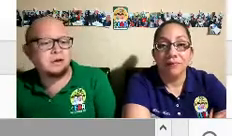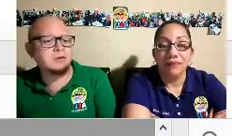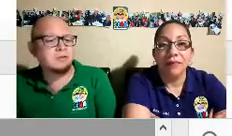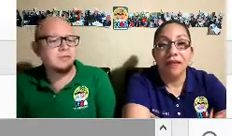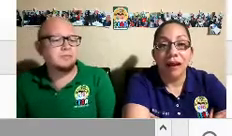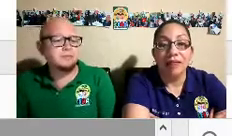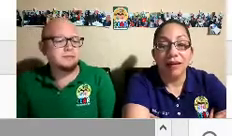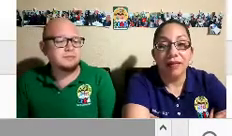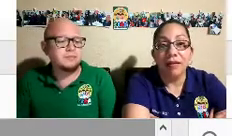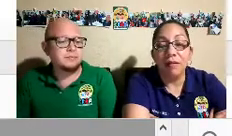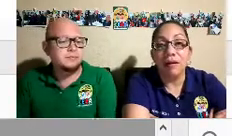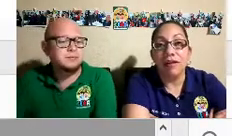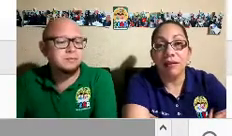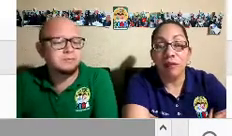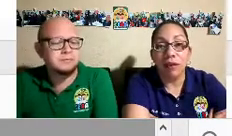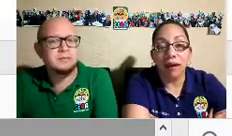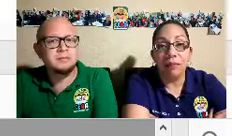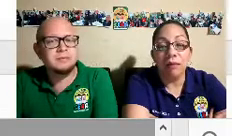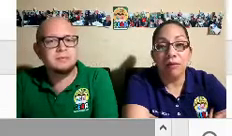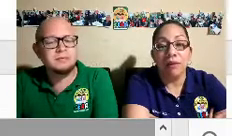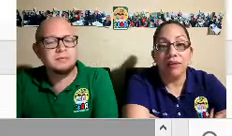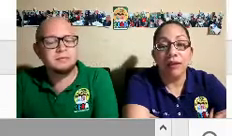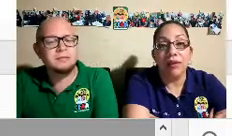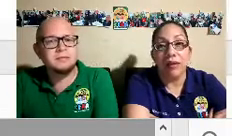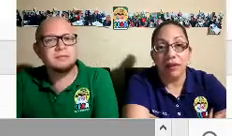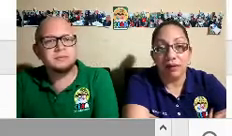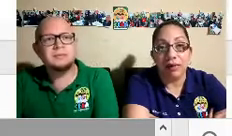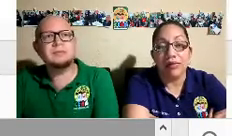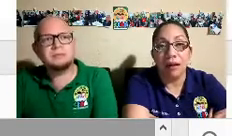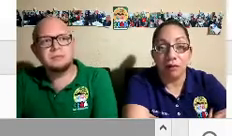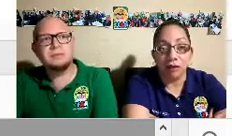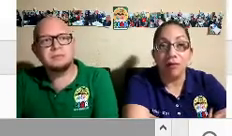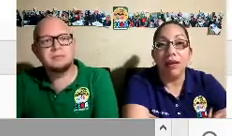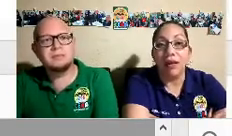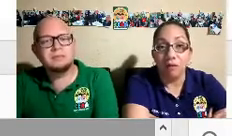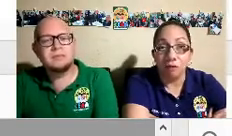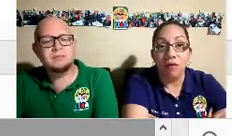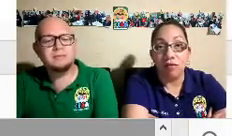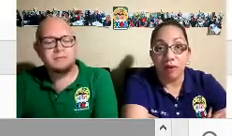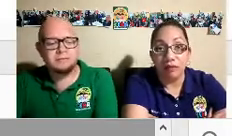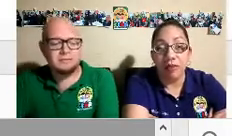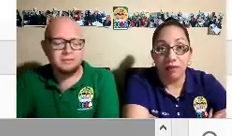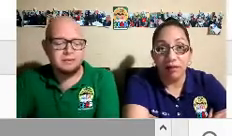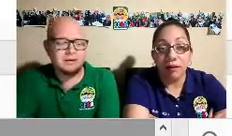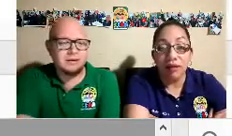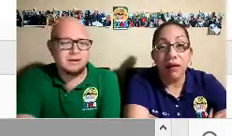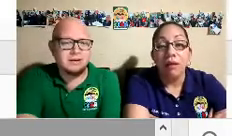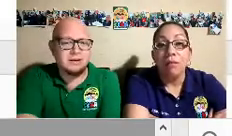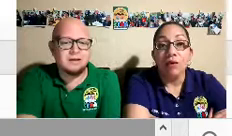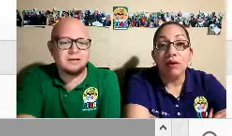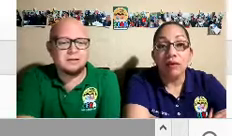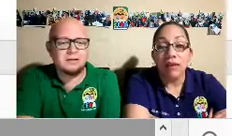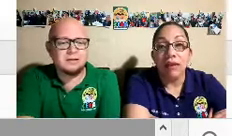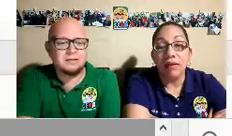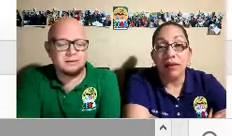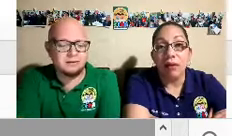dicen los niños, ¿no? Así es, a través de la descripción que hagan precisamente de las características de la longitud de cada uno de los objetos que ven enfrente. Por